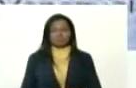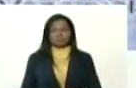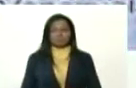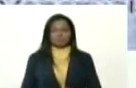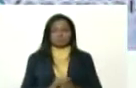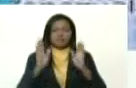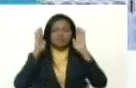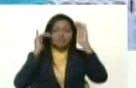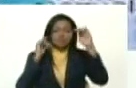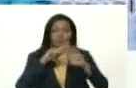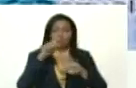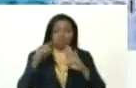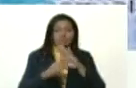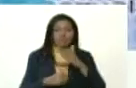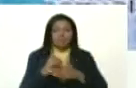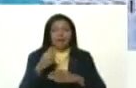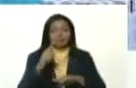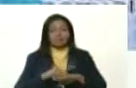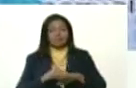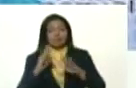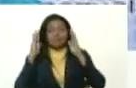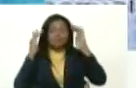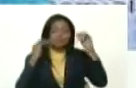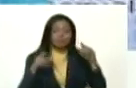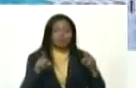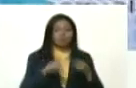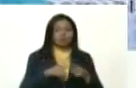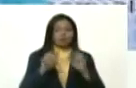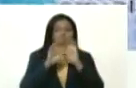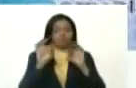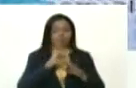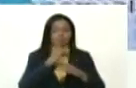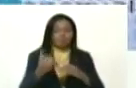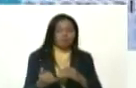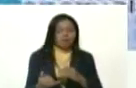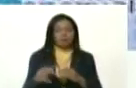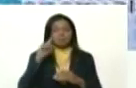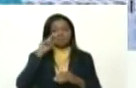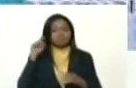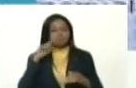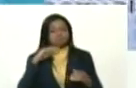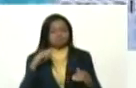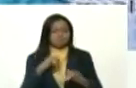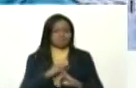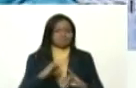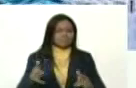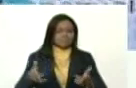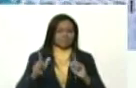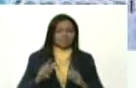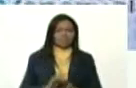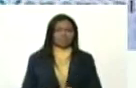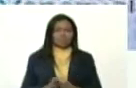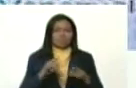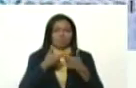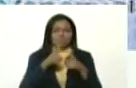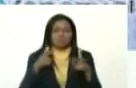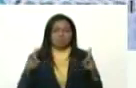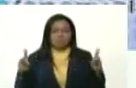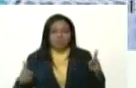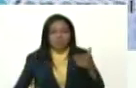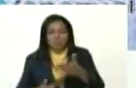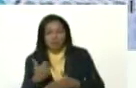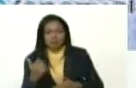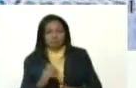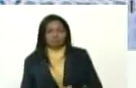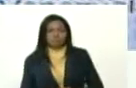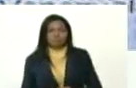dediquemos más tiempo a atender el plan parto humanizado, a expandirlo.